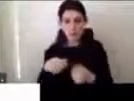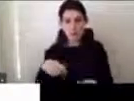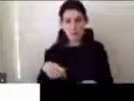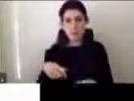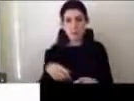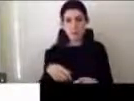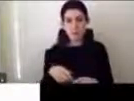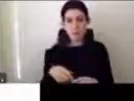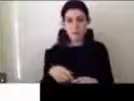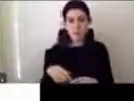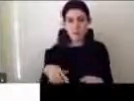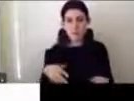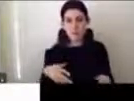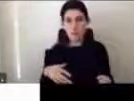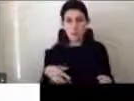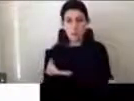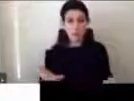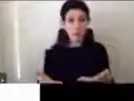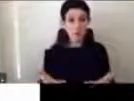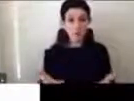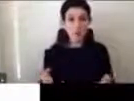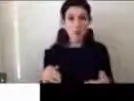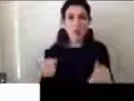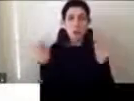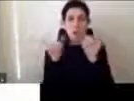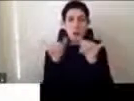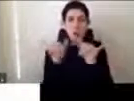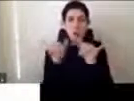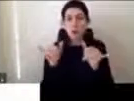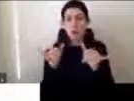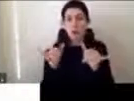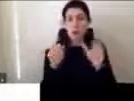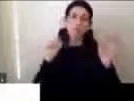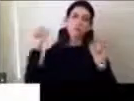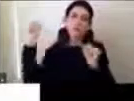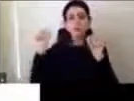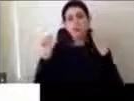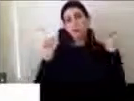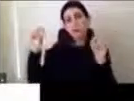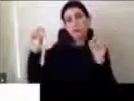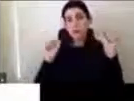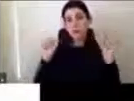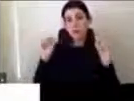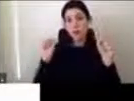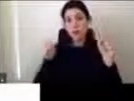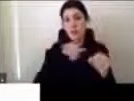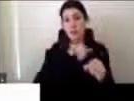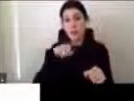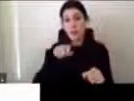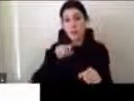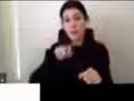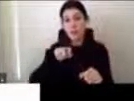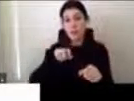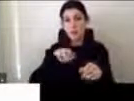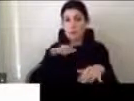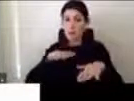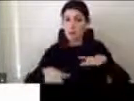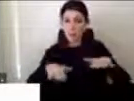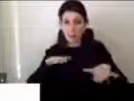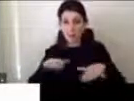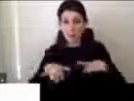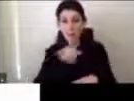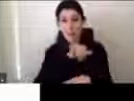bebé que se mueve solamente, mueve sus extremidades, posteriormente viene el gateo,